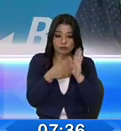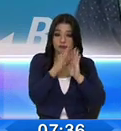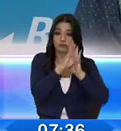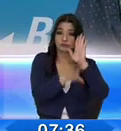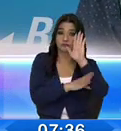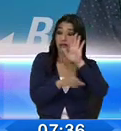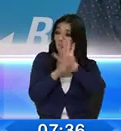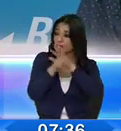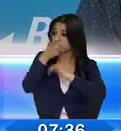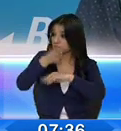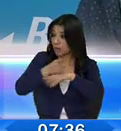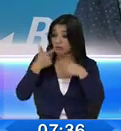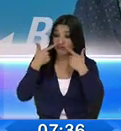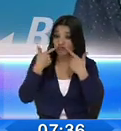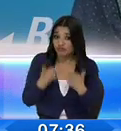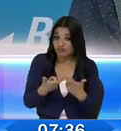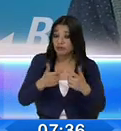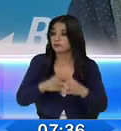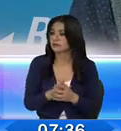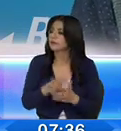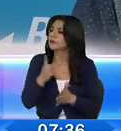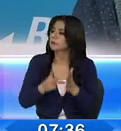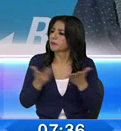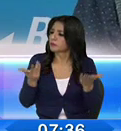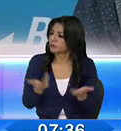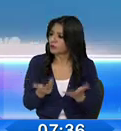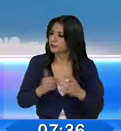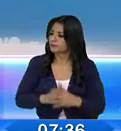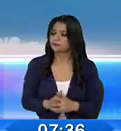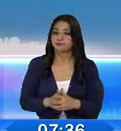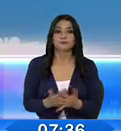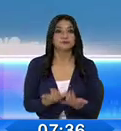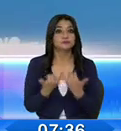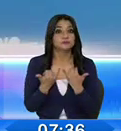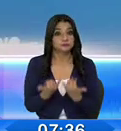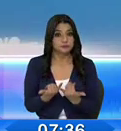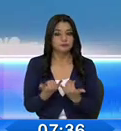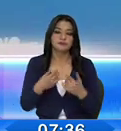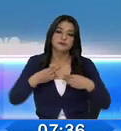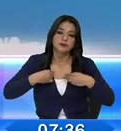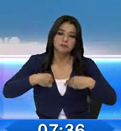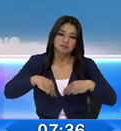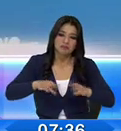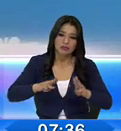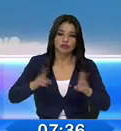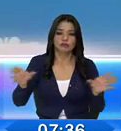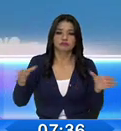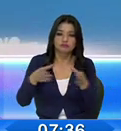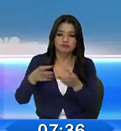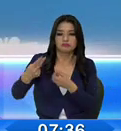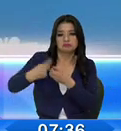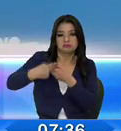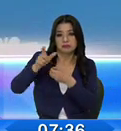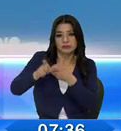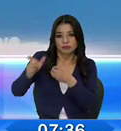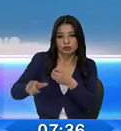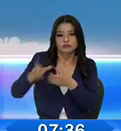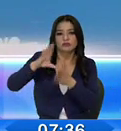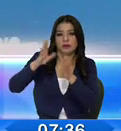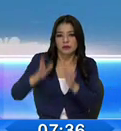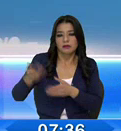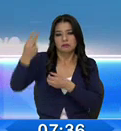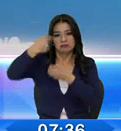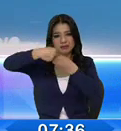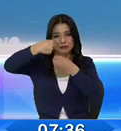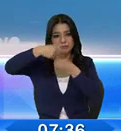en la ley por ejemplo una silla vacía que pasó bueno ahora si hablamos de los mecanismos de participación y esto